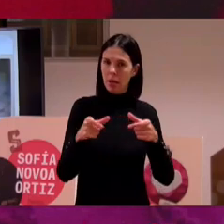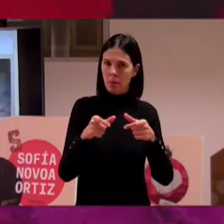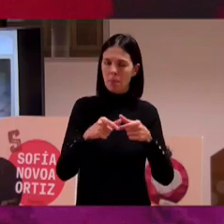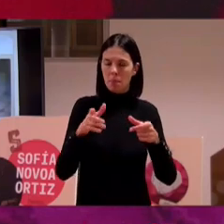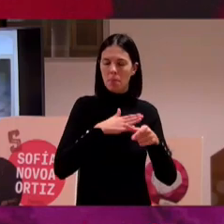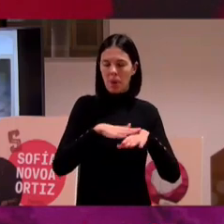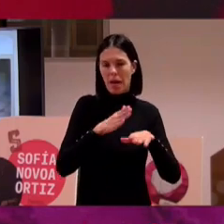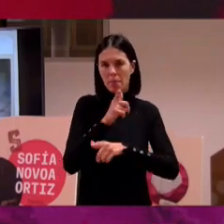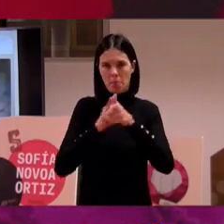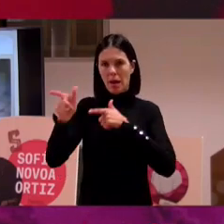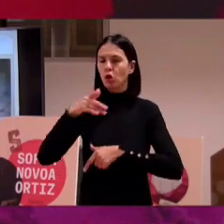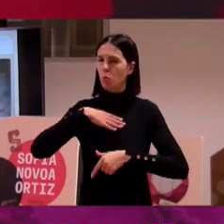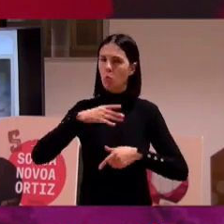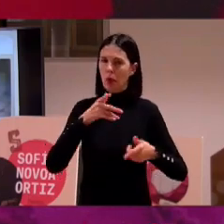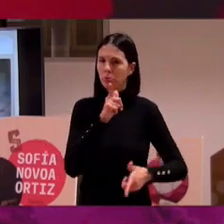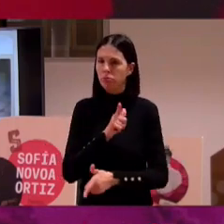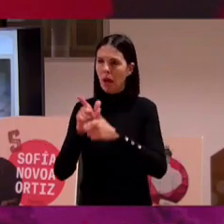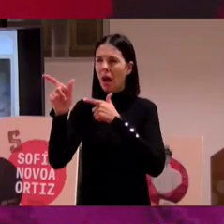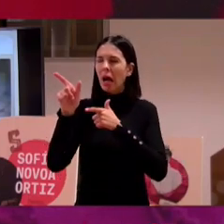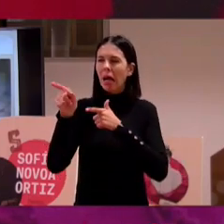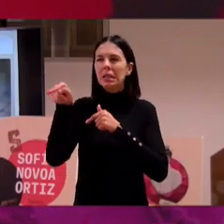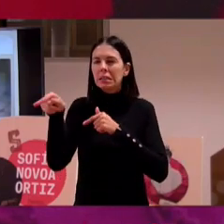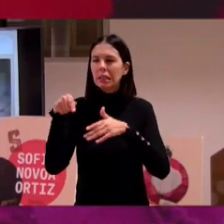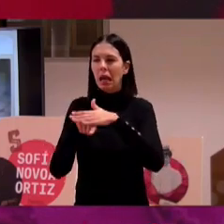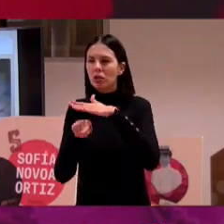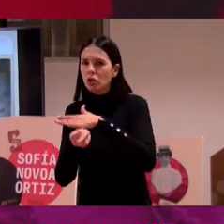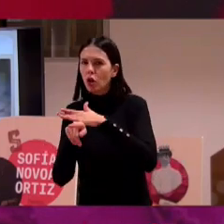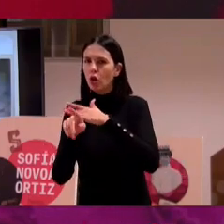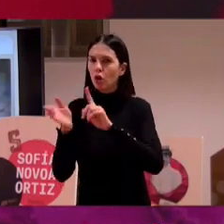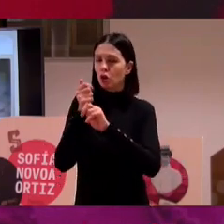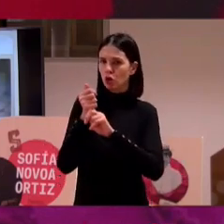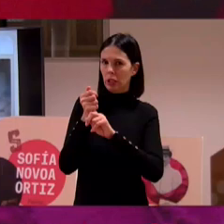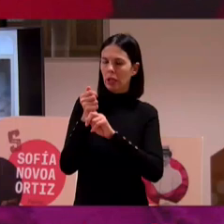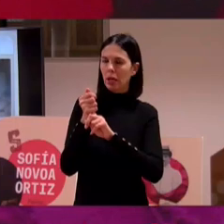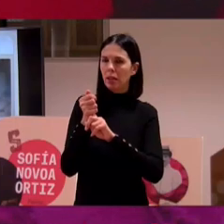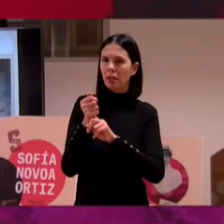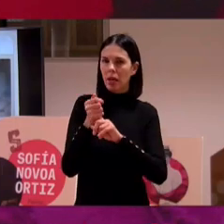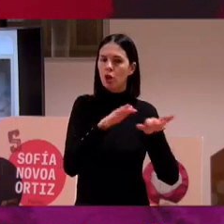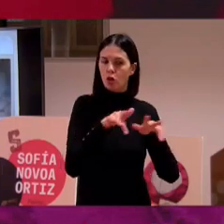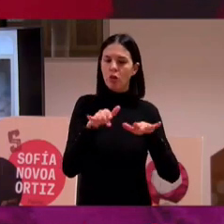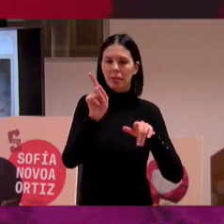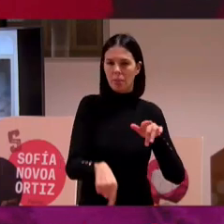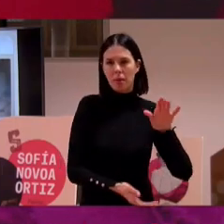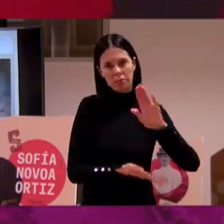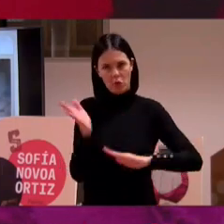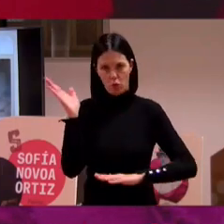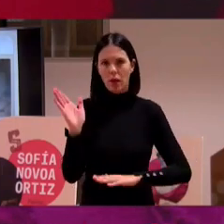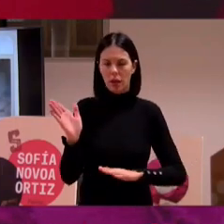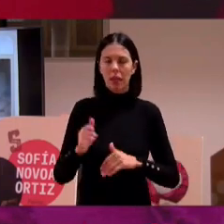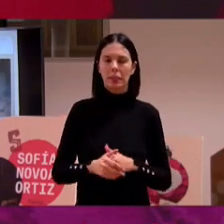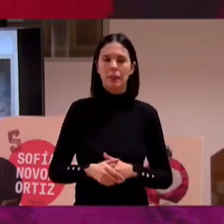irse, conseguiu ali, xestionou a saída de Sofía de aquí, é dicir,